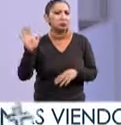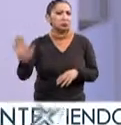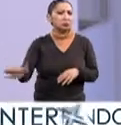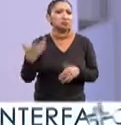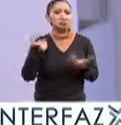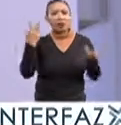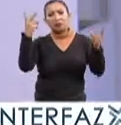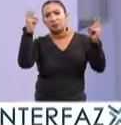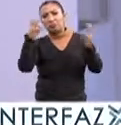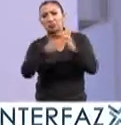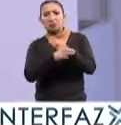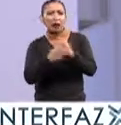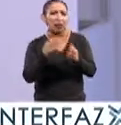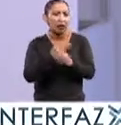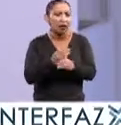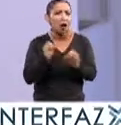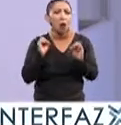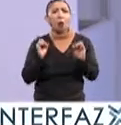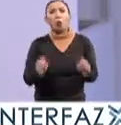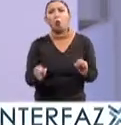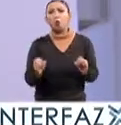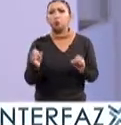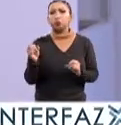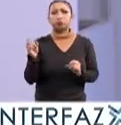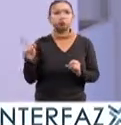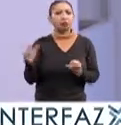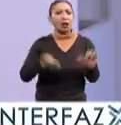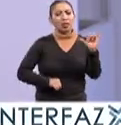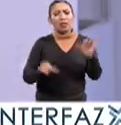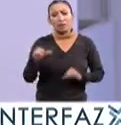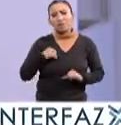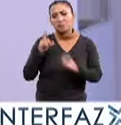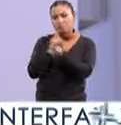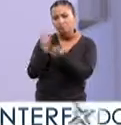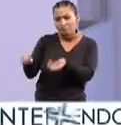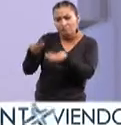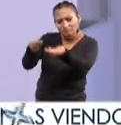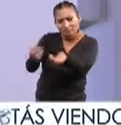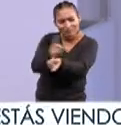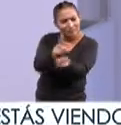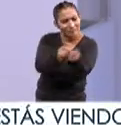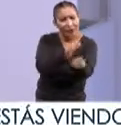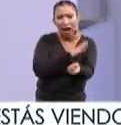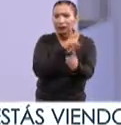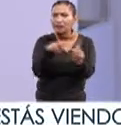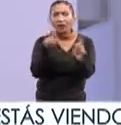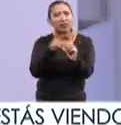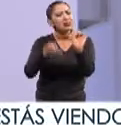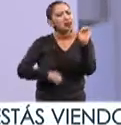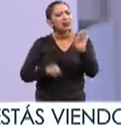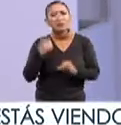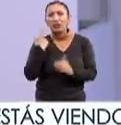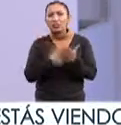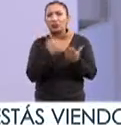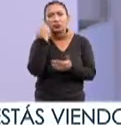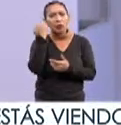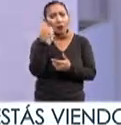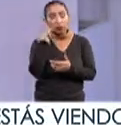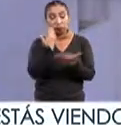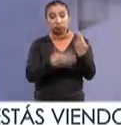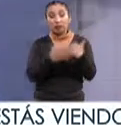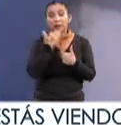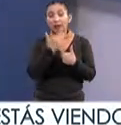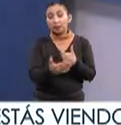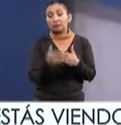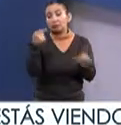las asignaturas como en actividades de convivencia. Hay muchísimas cosas que se hacen en las escuelas que son un éxito,